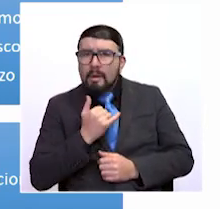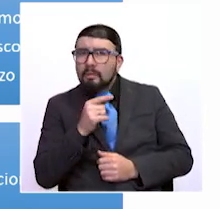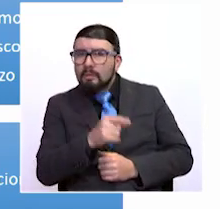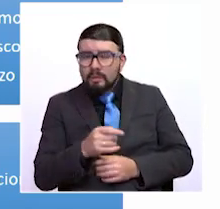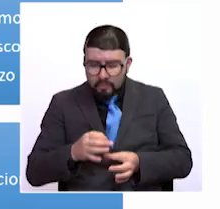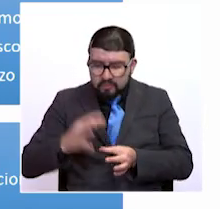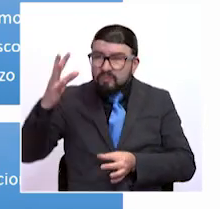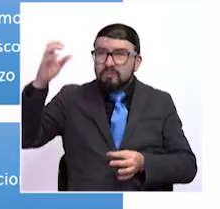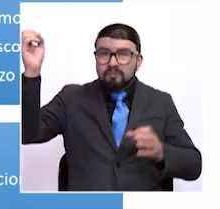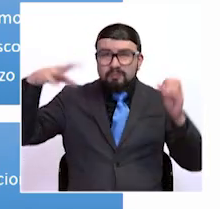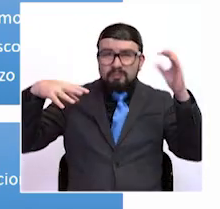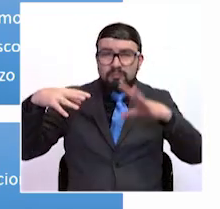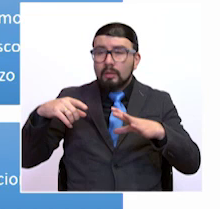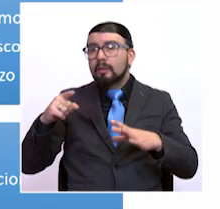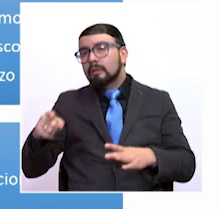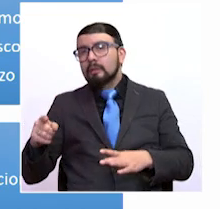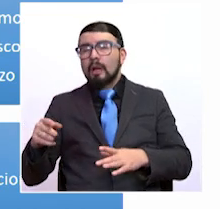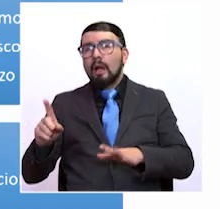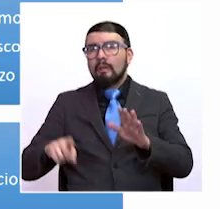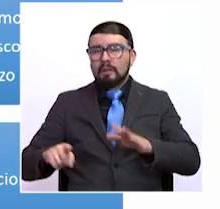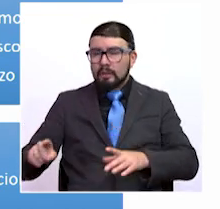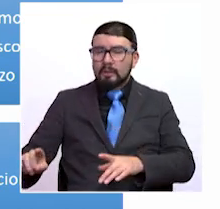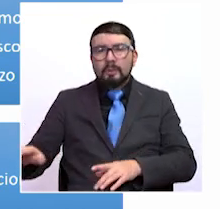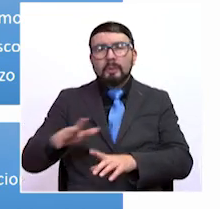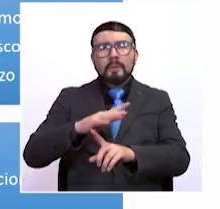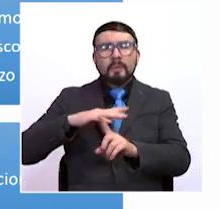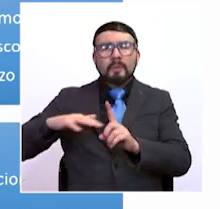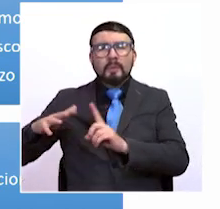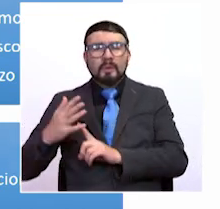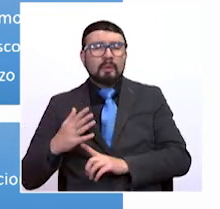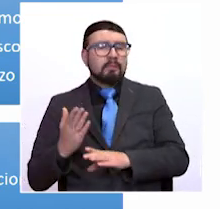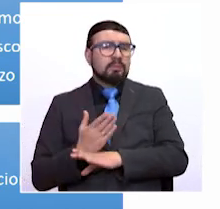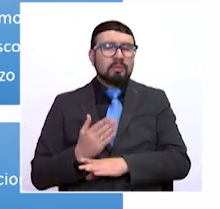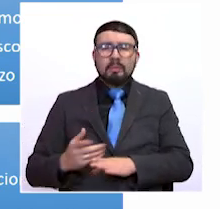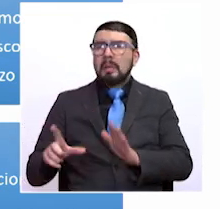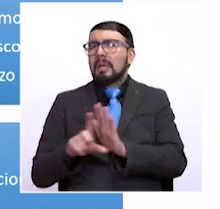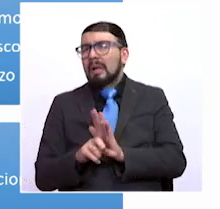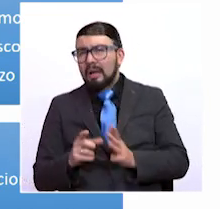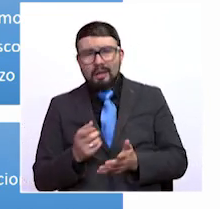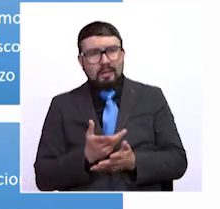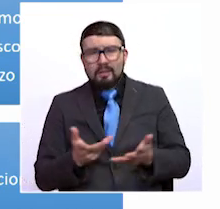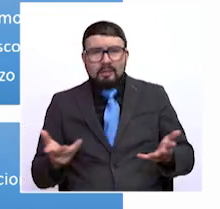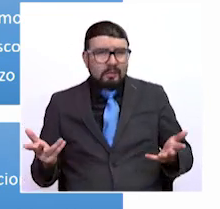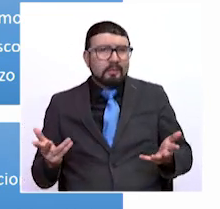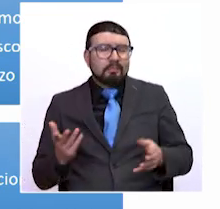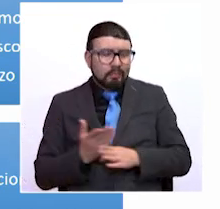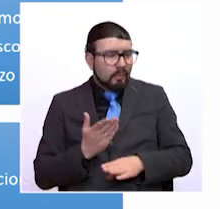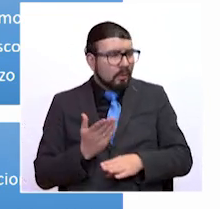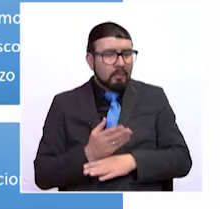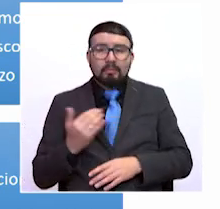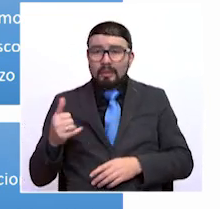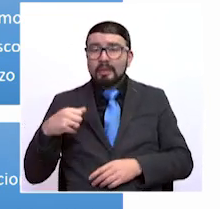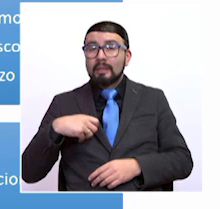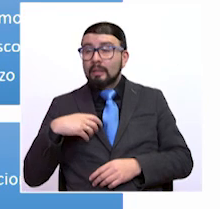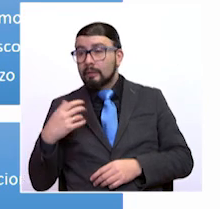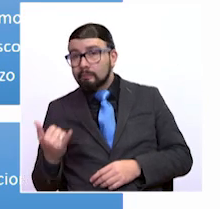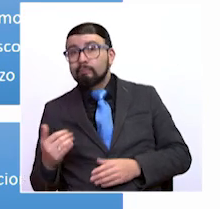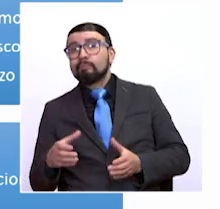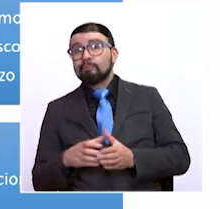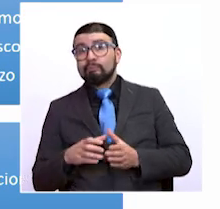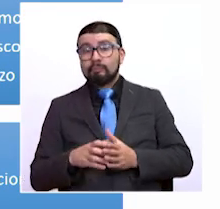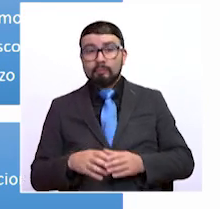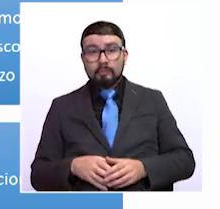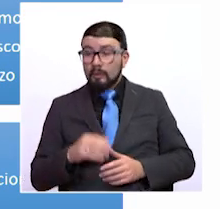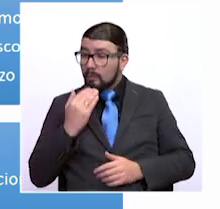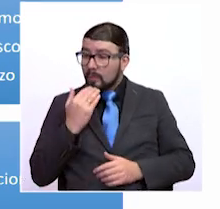pólvora pueden ser ambientales, físicas, sociales, legales, un montón de consecuencias devastadoras produce este tipo de componente, y más